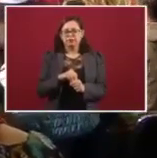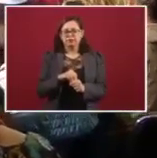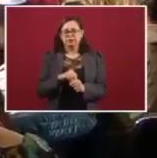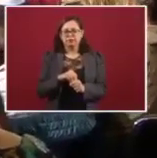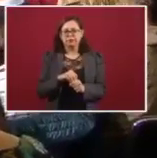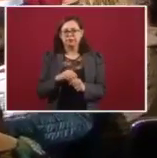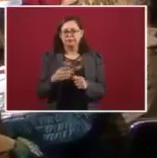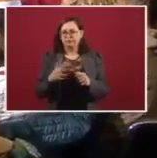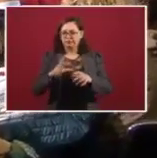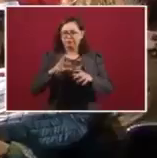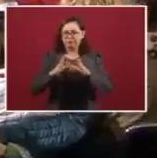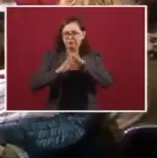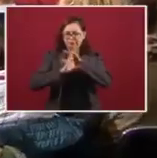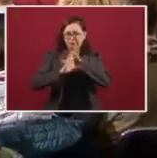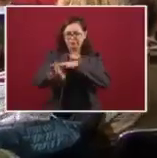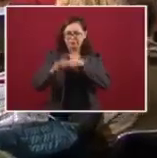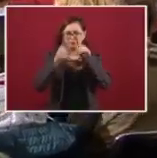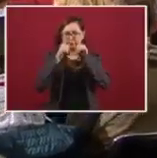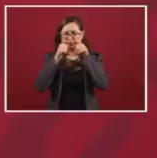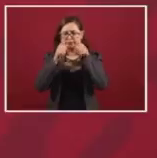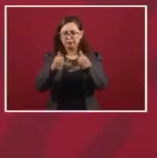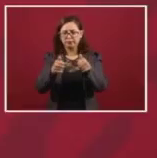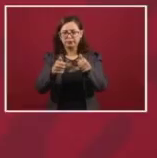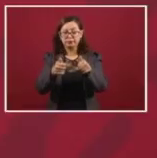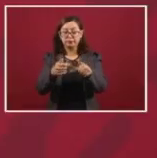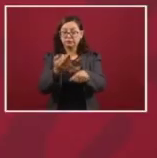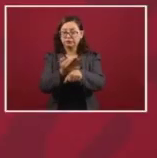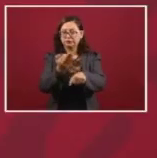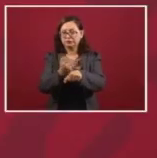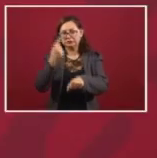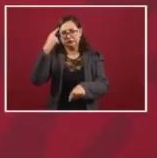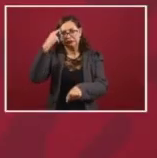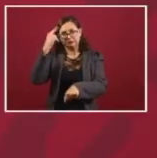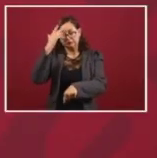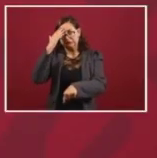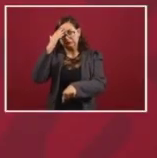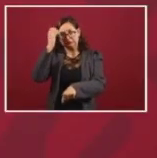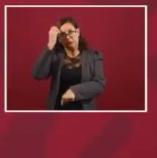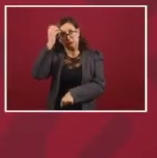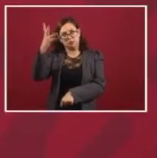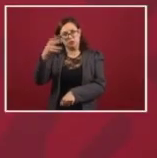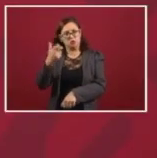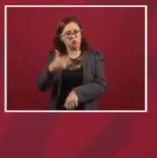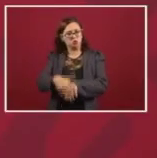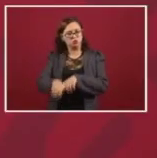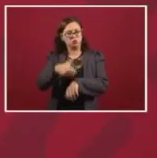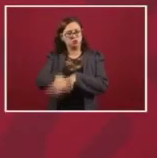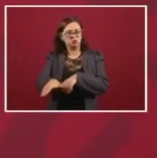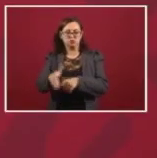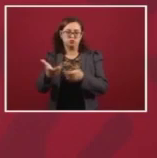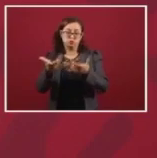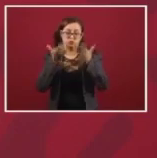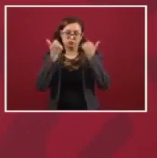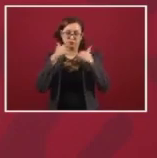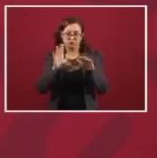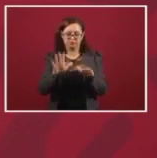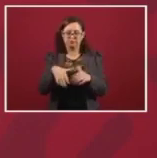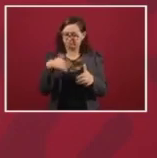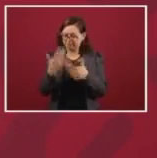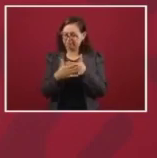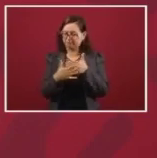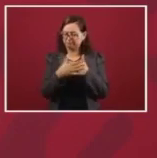atender a migrantes. O sea, no tengo el dato. Lo otro es que sí, en